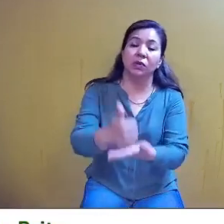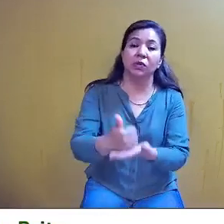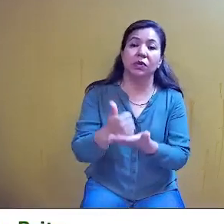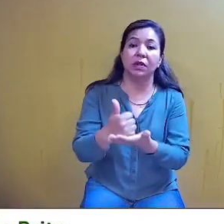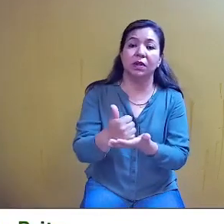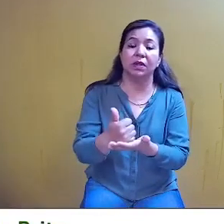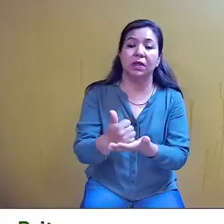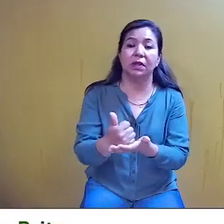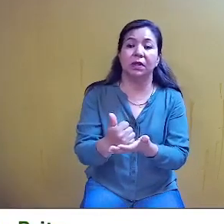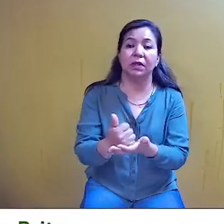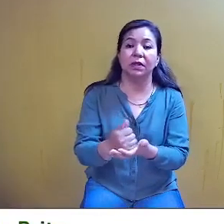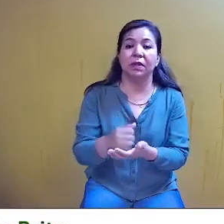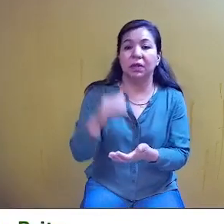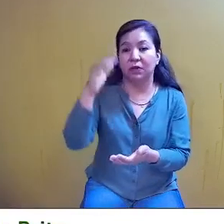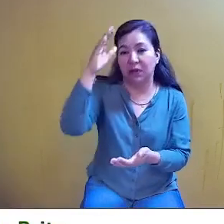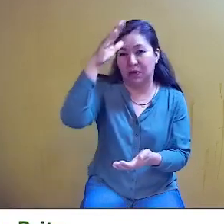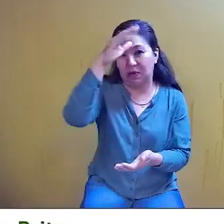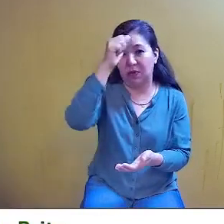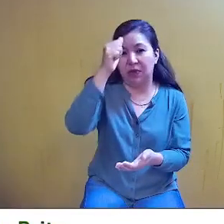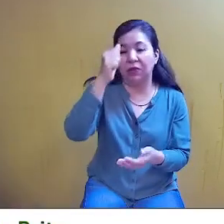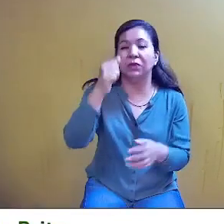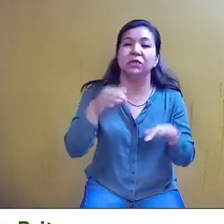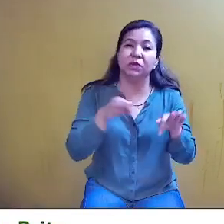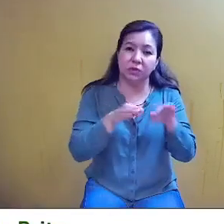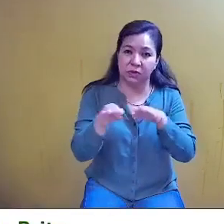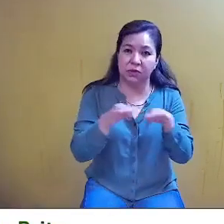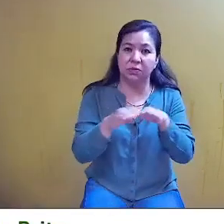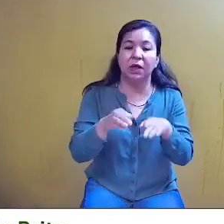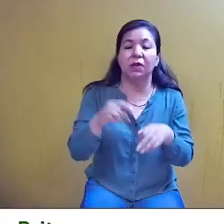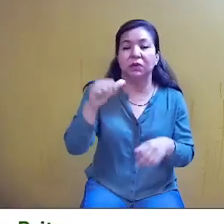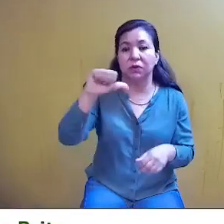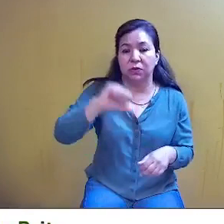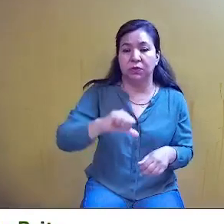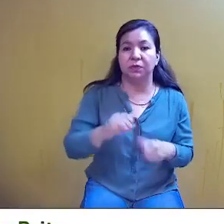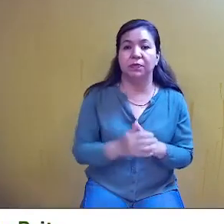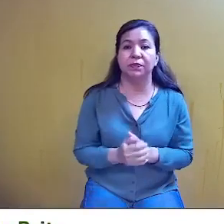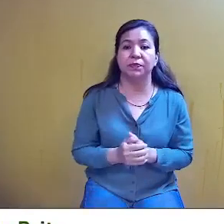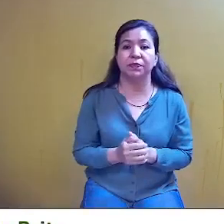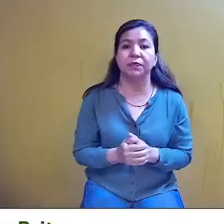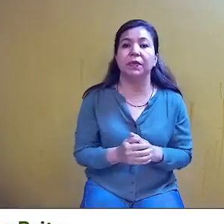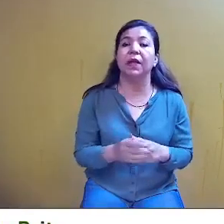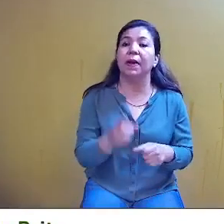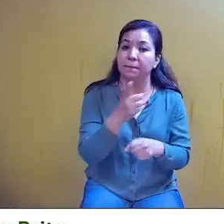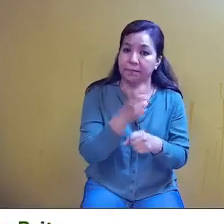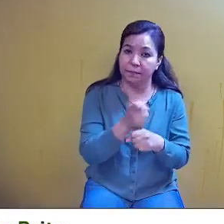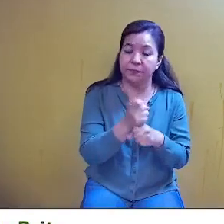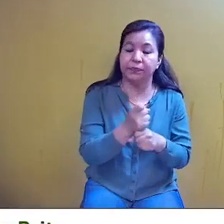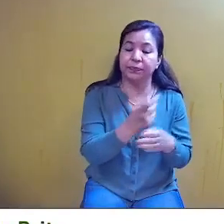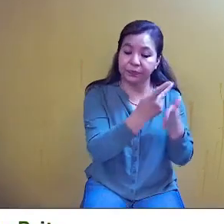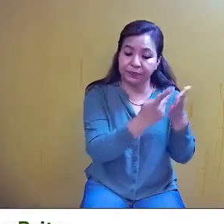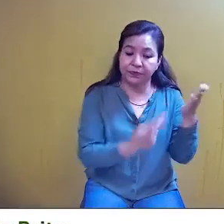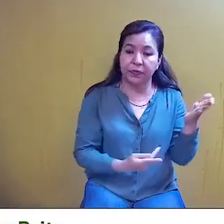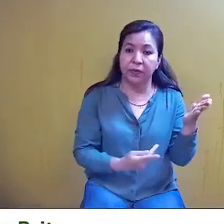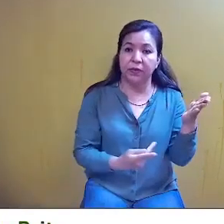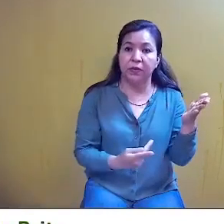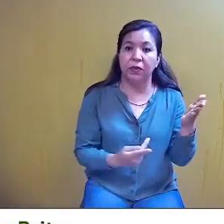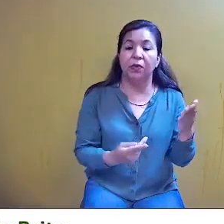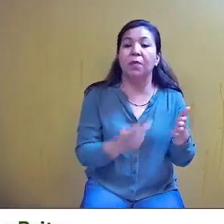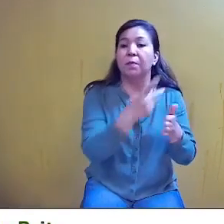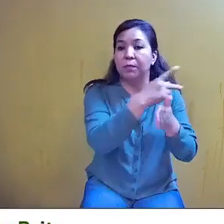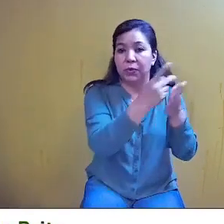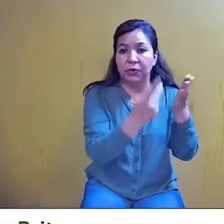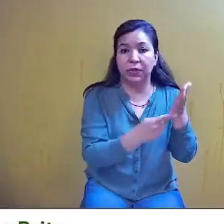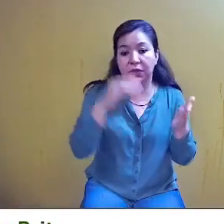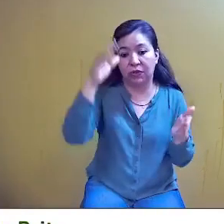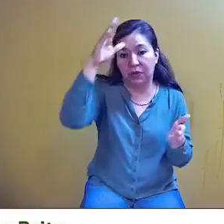a efecto de agilizar los trabajos de la sesión. El primer asunto listado para analizar y resolver se trata de un proyecto de